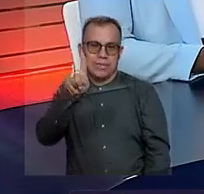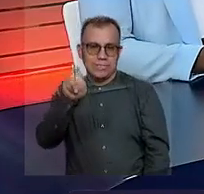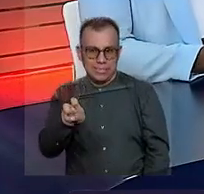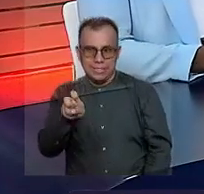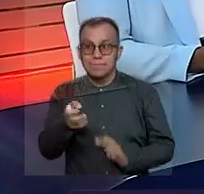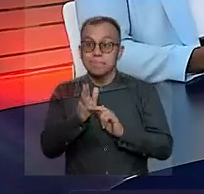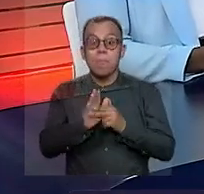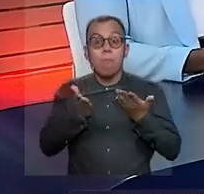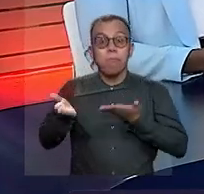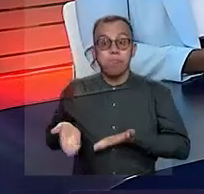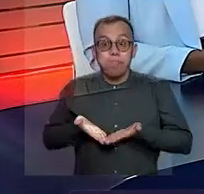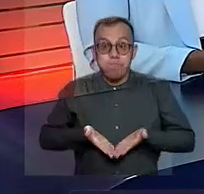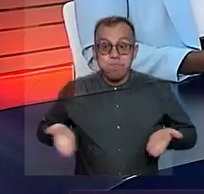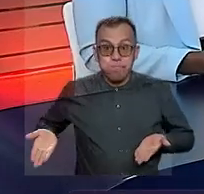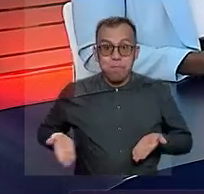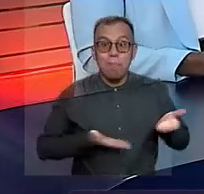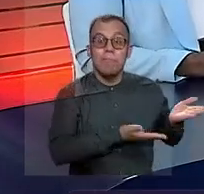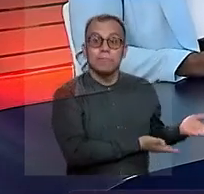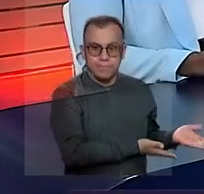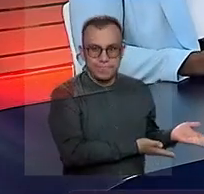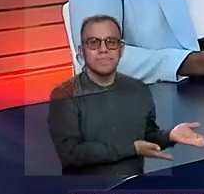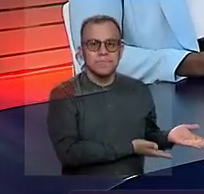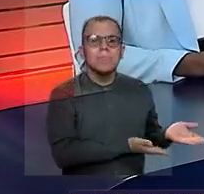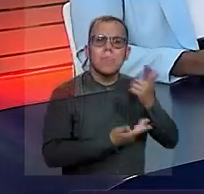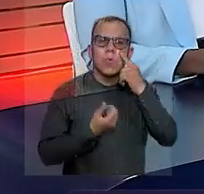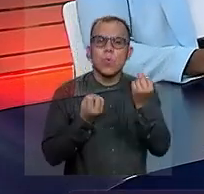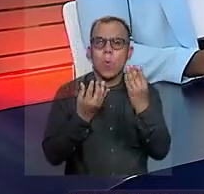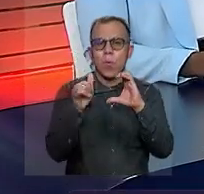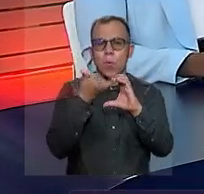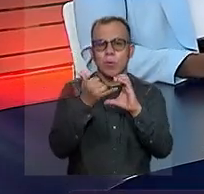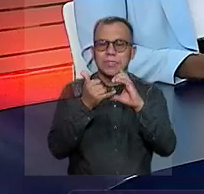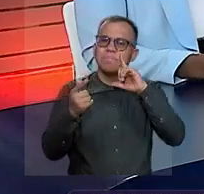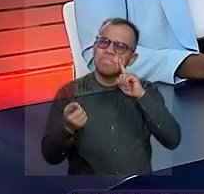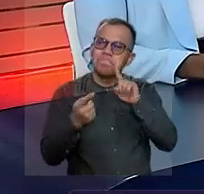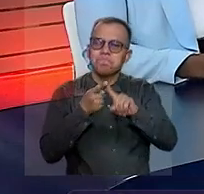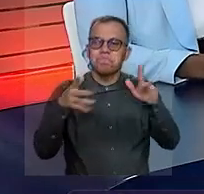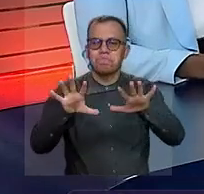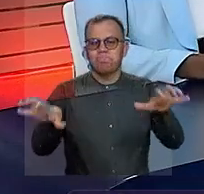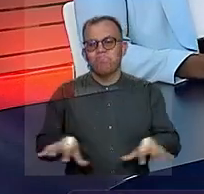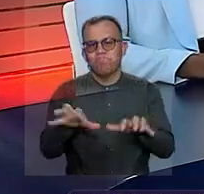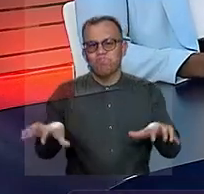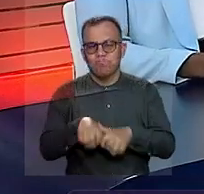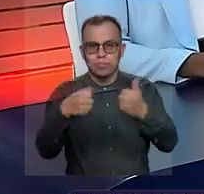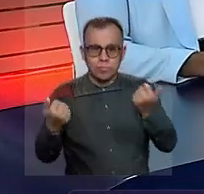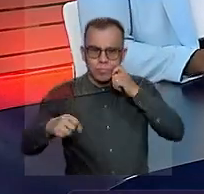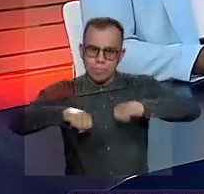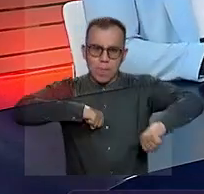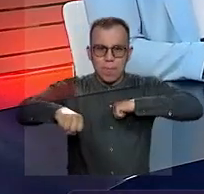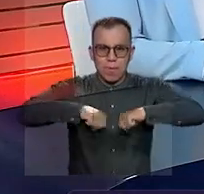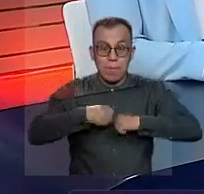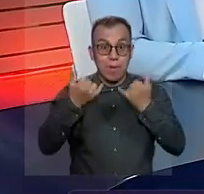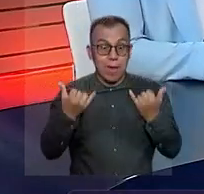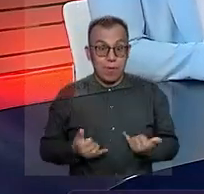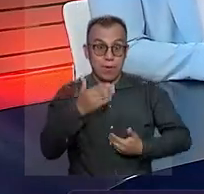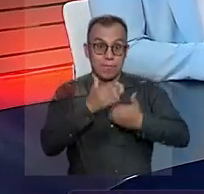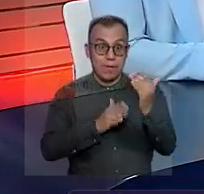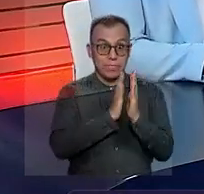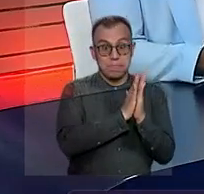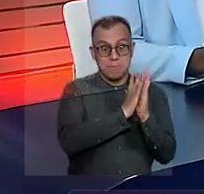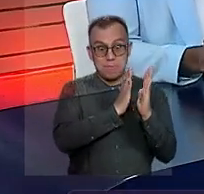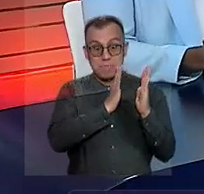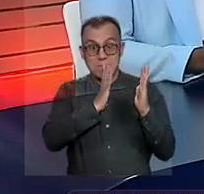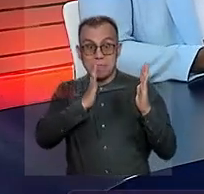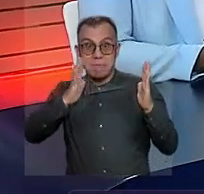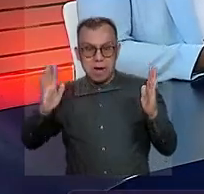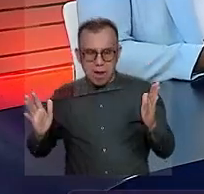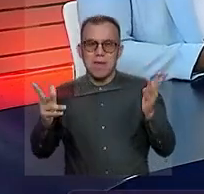310-263-0927. Esa participación va a ser fundamental para que este ejercicio que vamos a tener continuamente desde este momento y que se va a extender